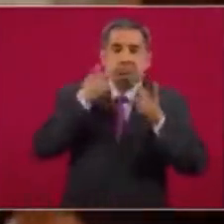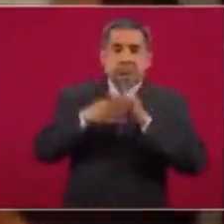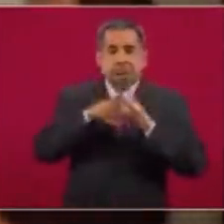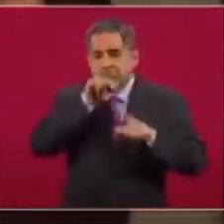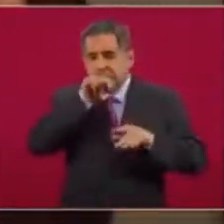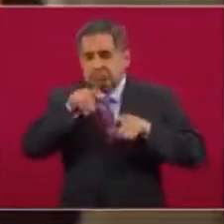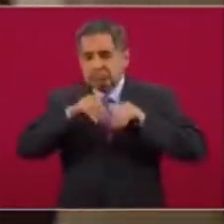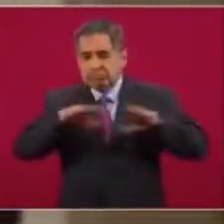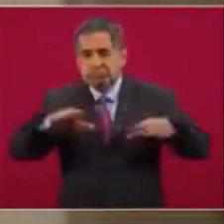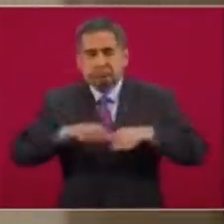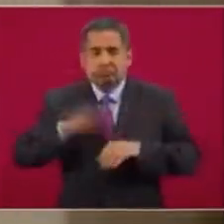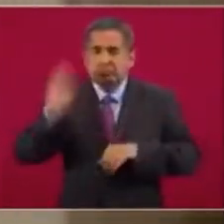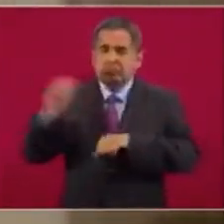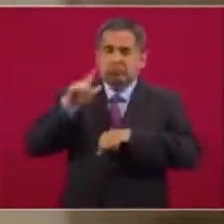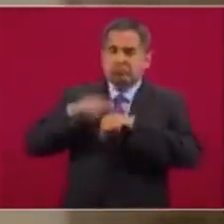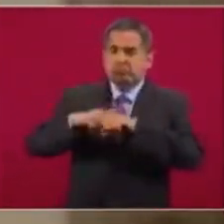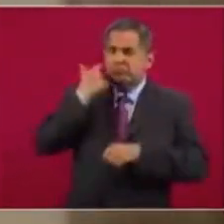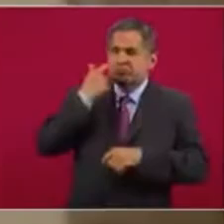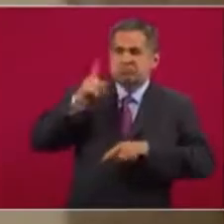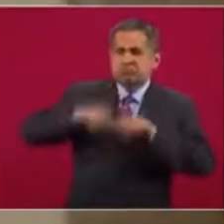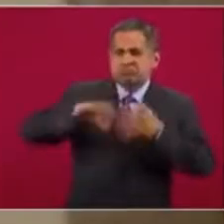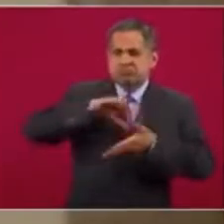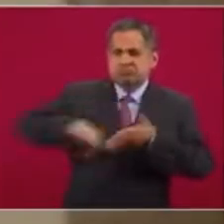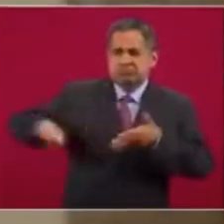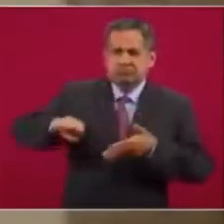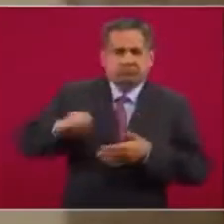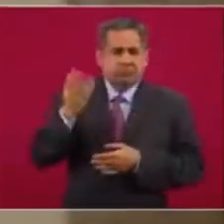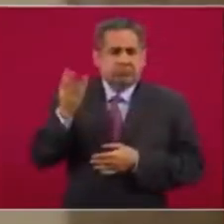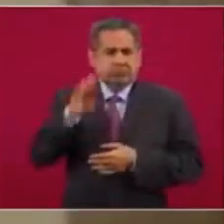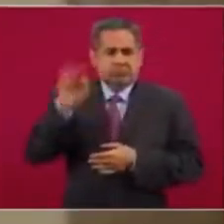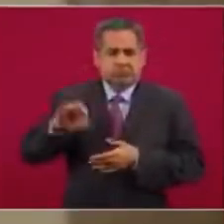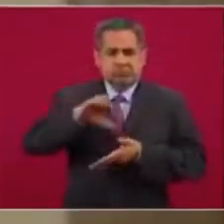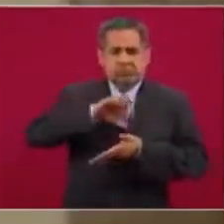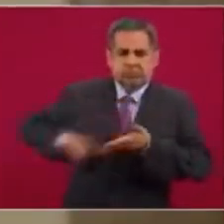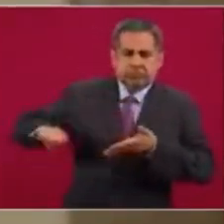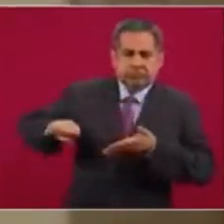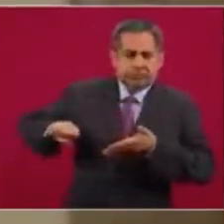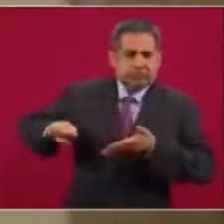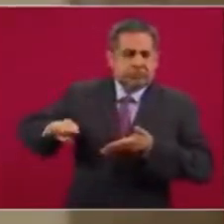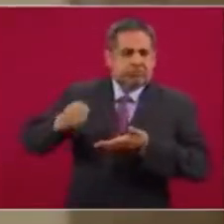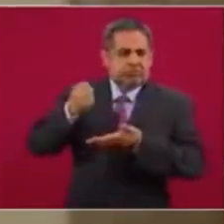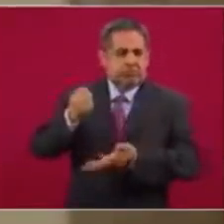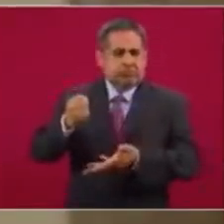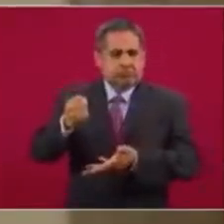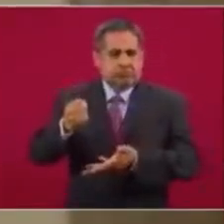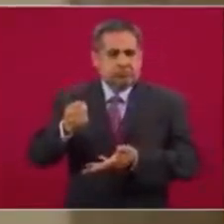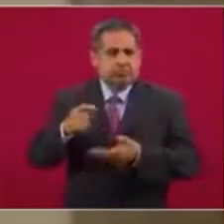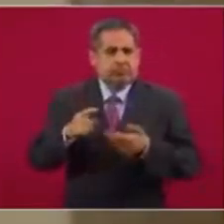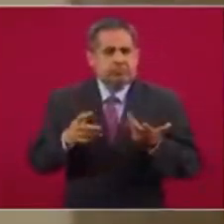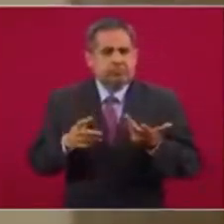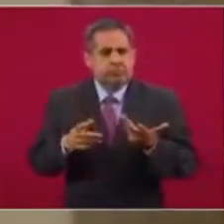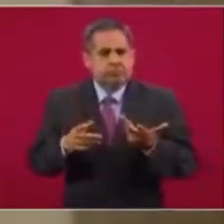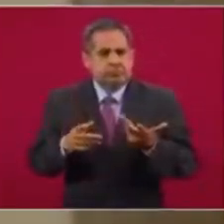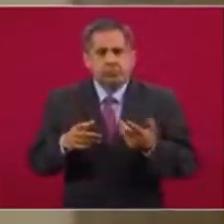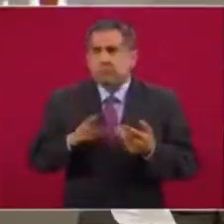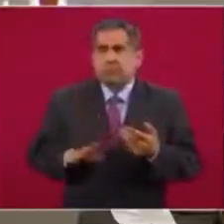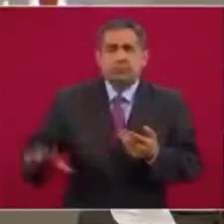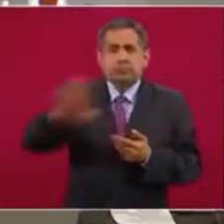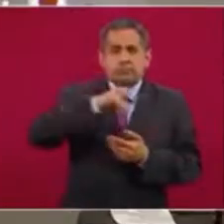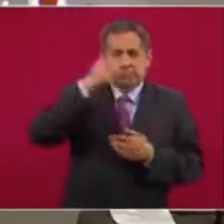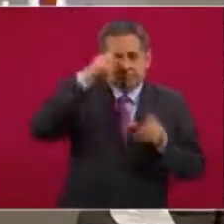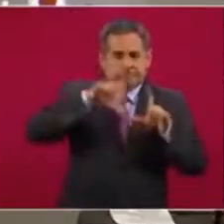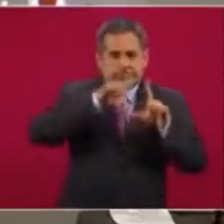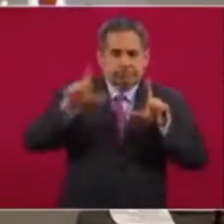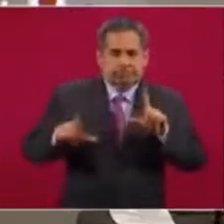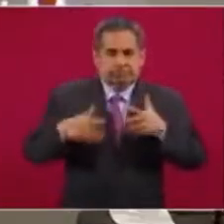Jalisco que la federación le quería arrebatar más del 4% del presupuesto. Absolutamente todos en México